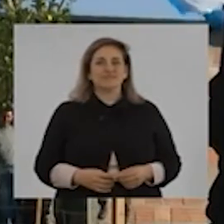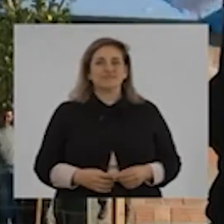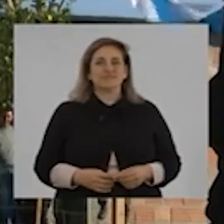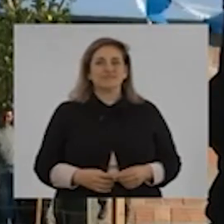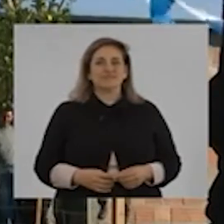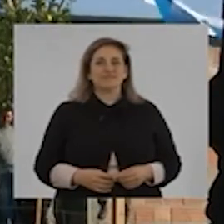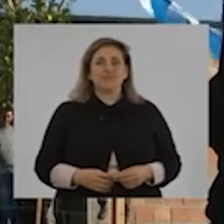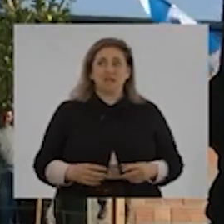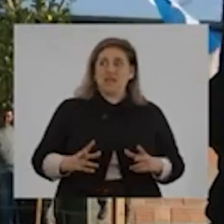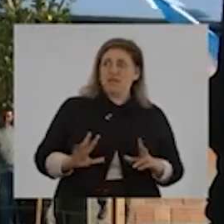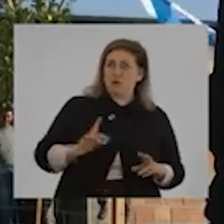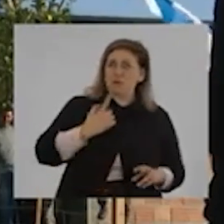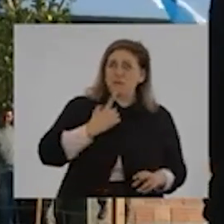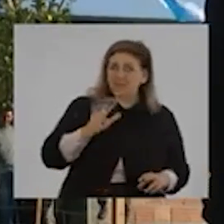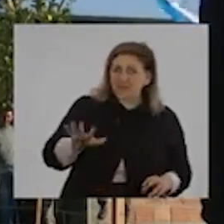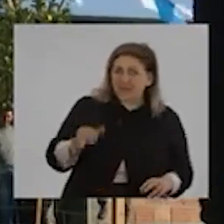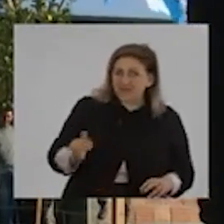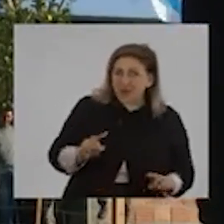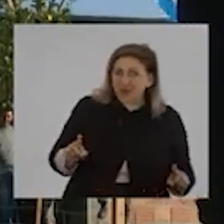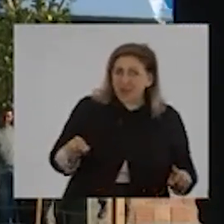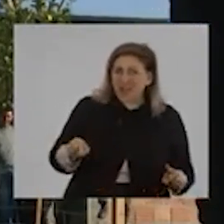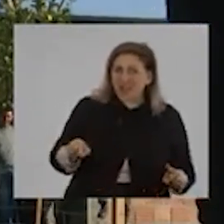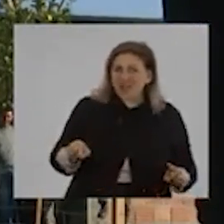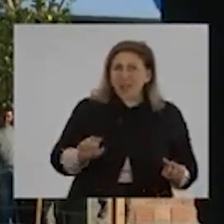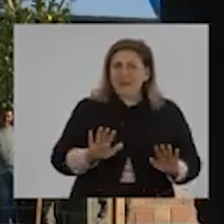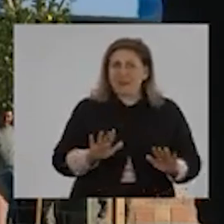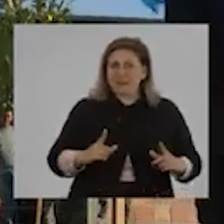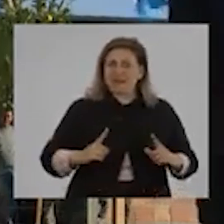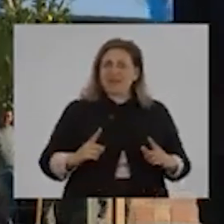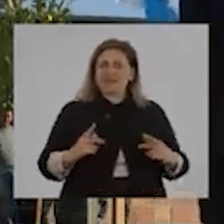Aparte dijo que era político o algo así, ¿no dijo? Pará, pará, pará, dejáme terminar.